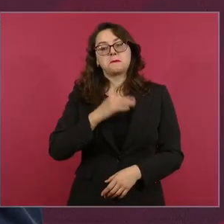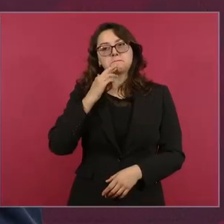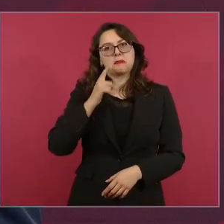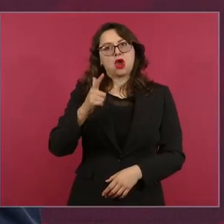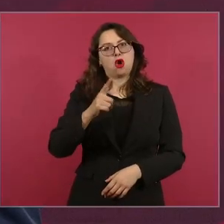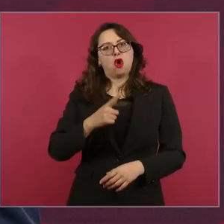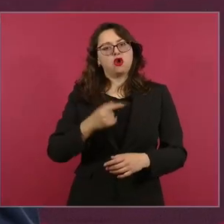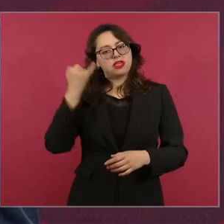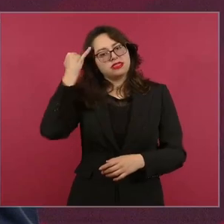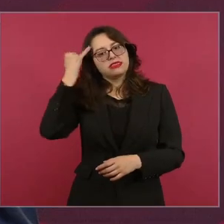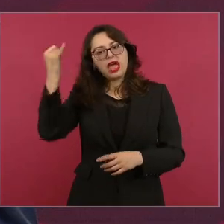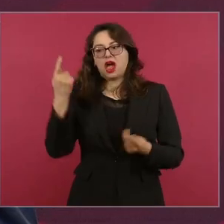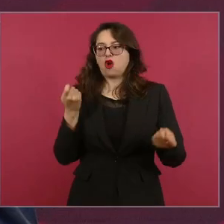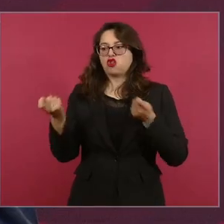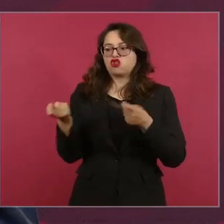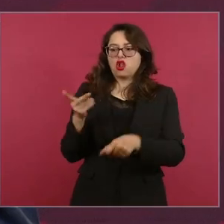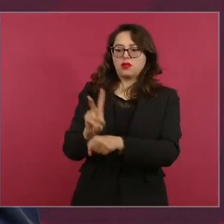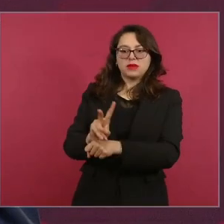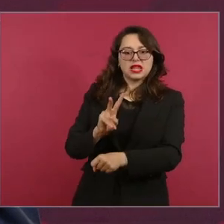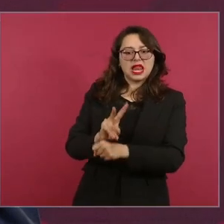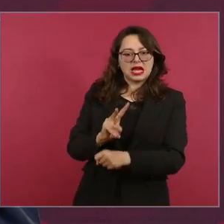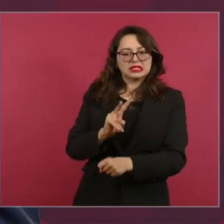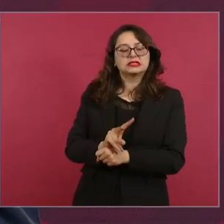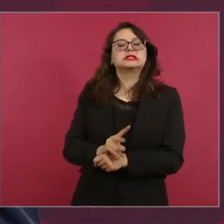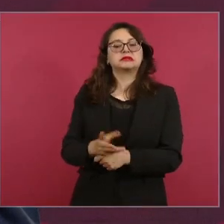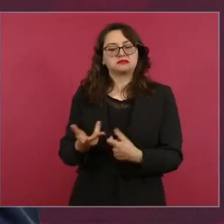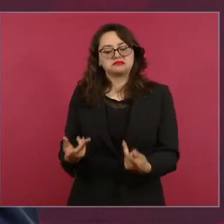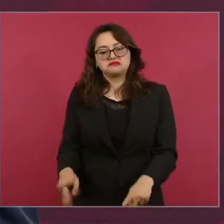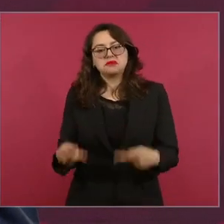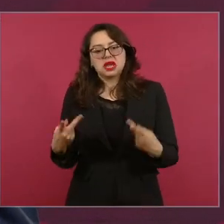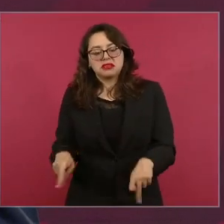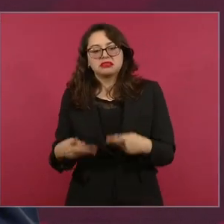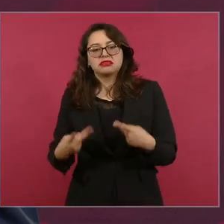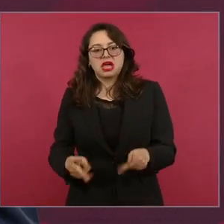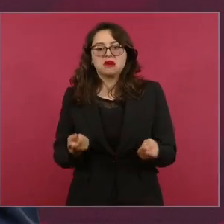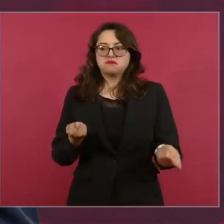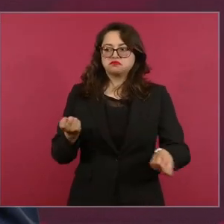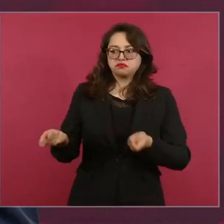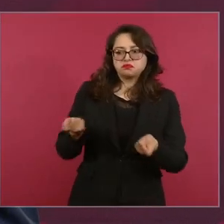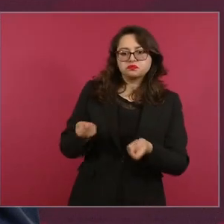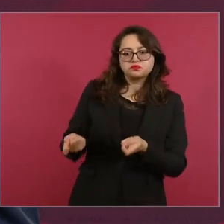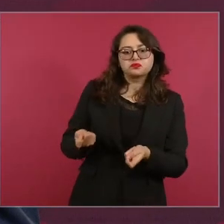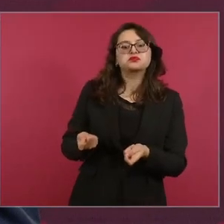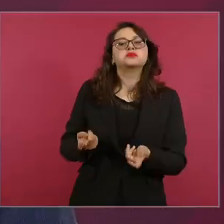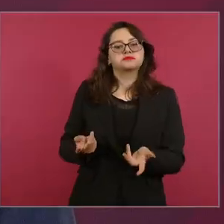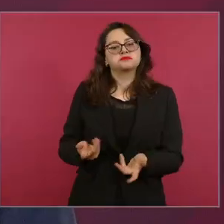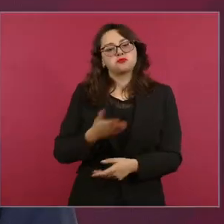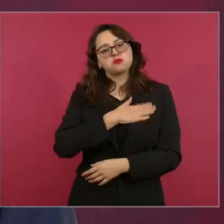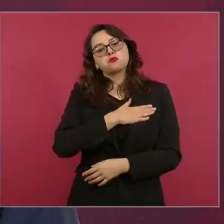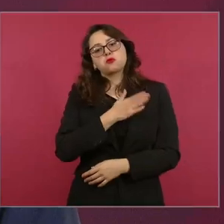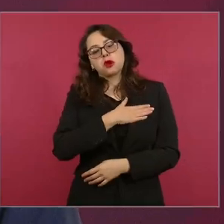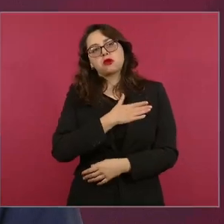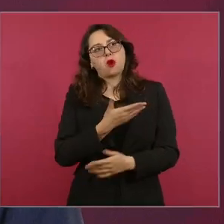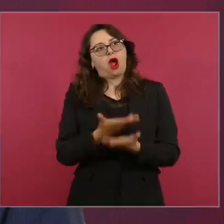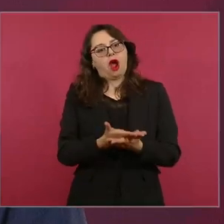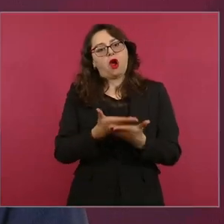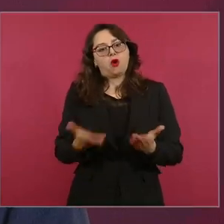impulsando el control de la venta de armas en Estados